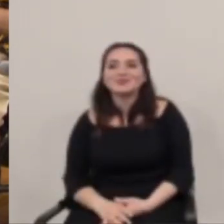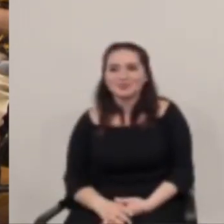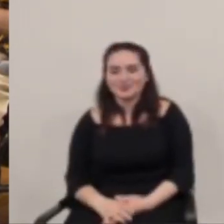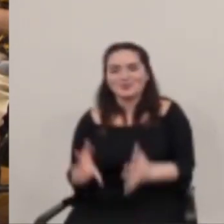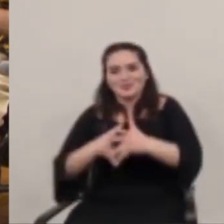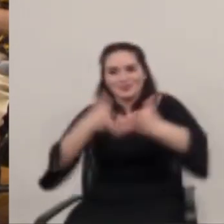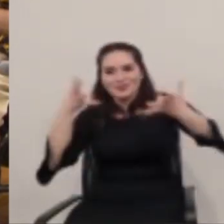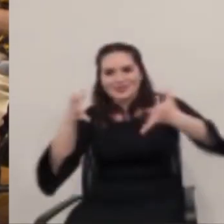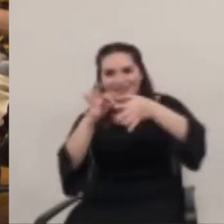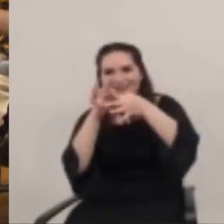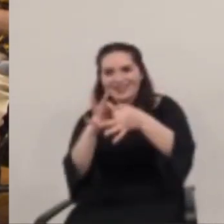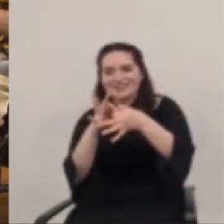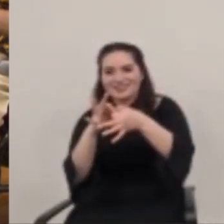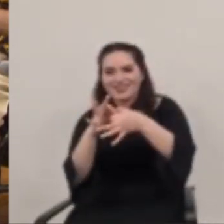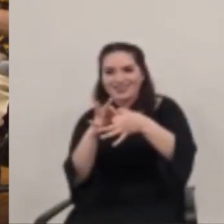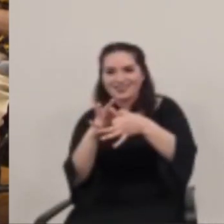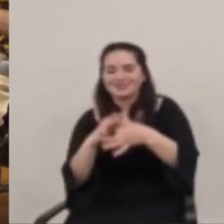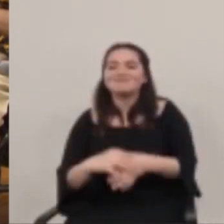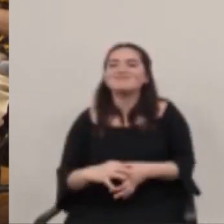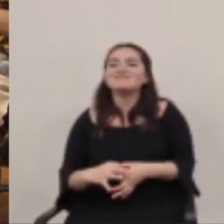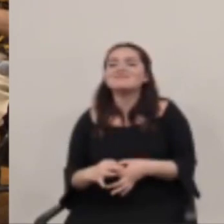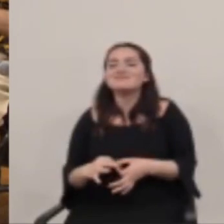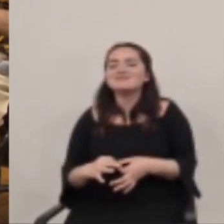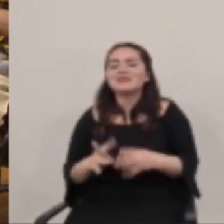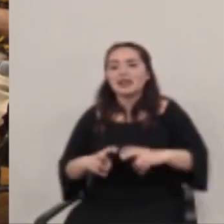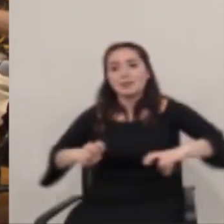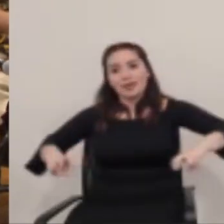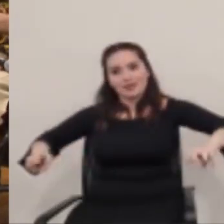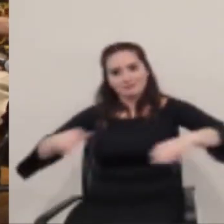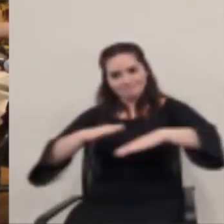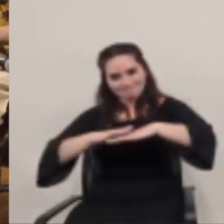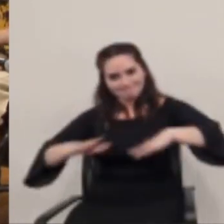muchas gracias y dejo paso a lo que concurre después de este panel.